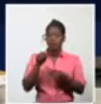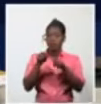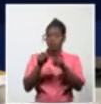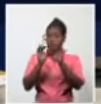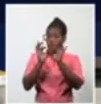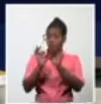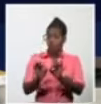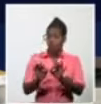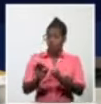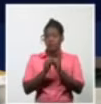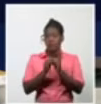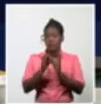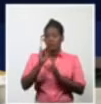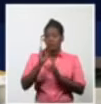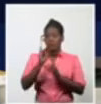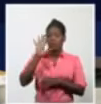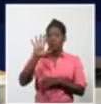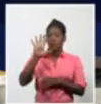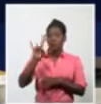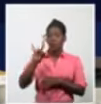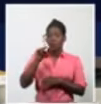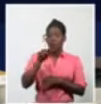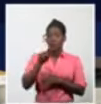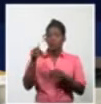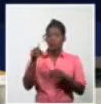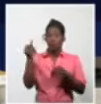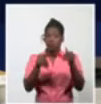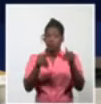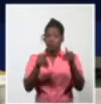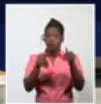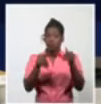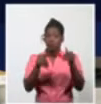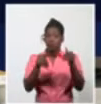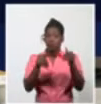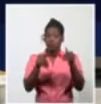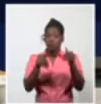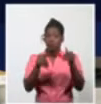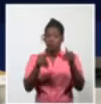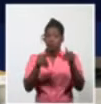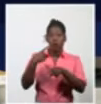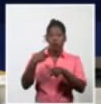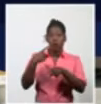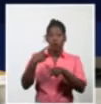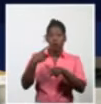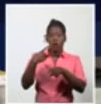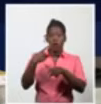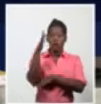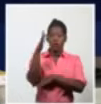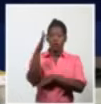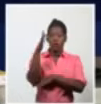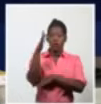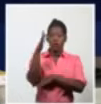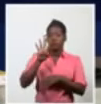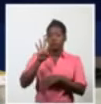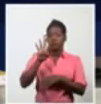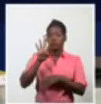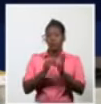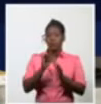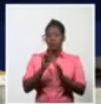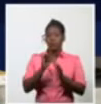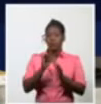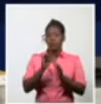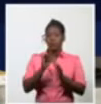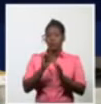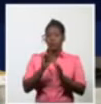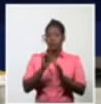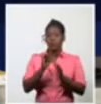6.759 son emigrados y 4.770 son extranjeros. En cuanto a los extranjeros hospedados en casa de